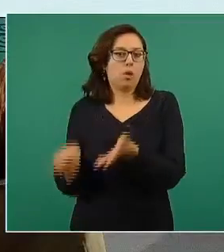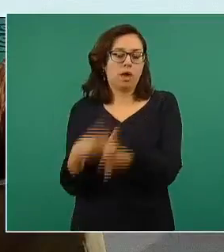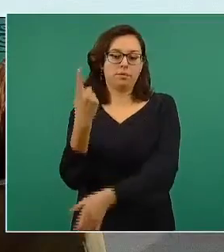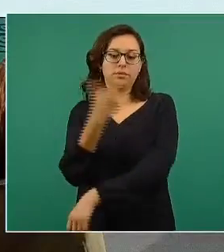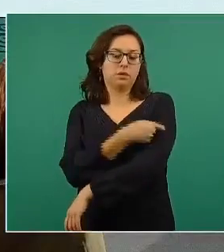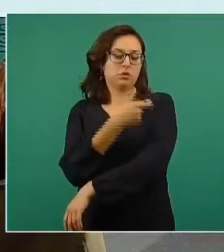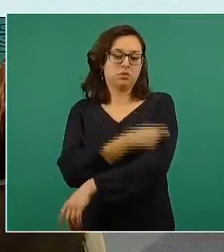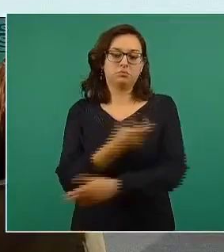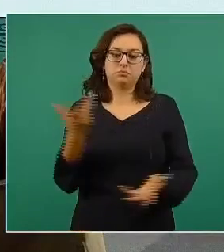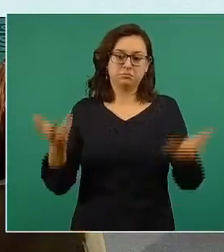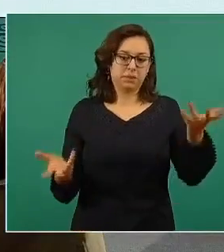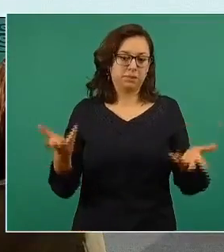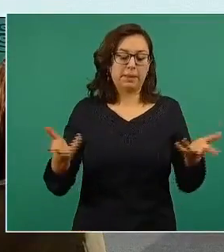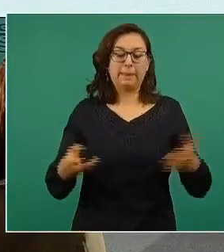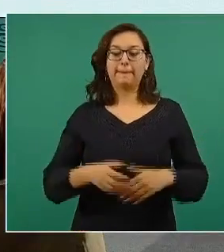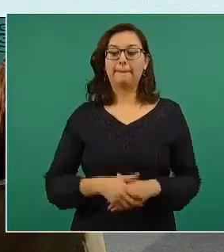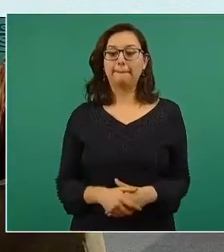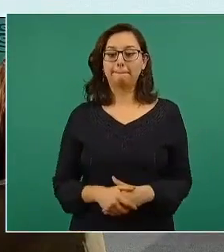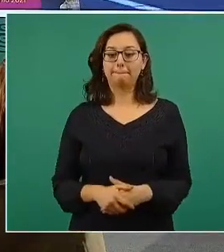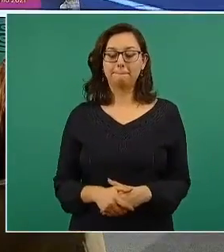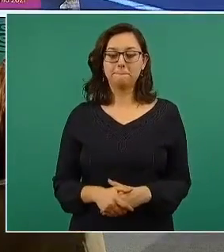40-60% respectivamente. La siguiente.